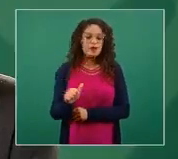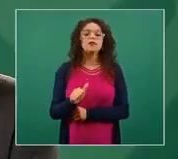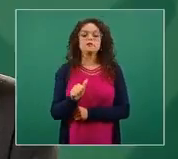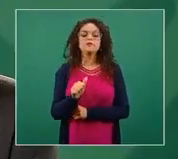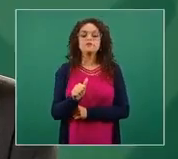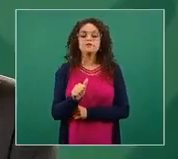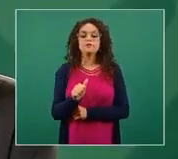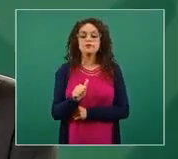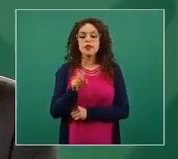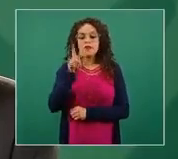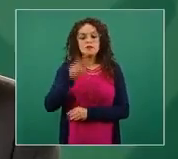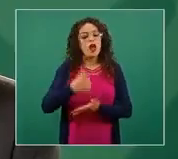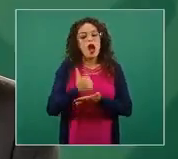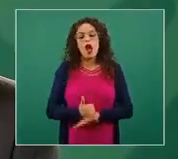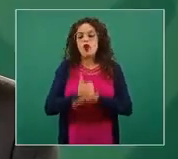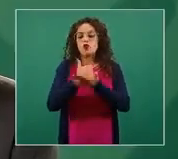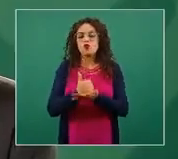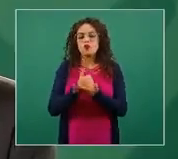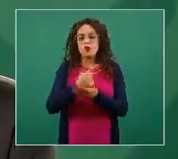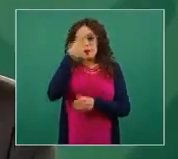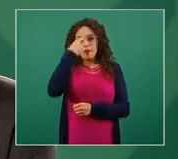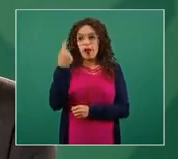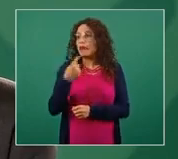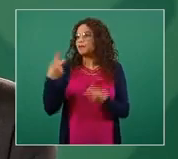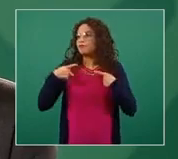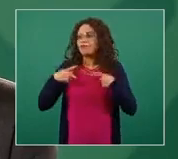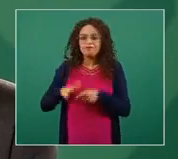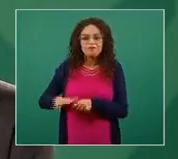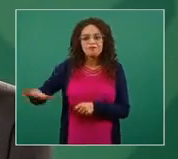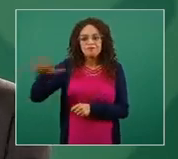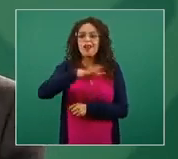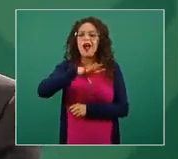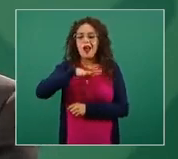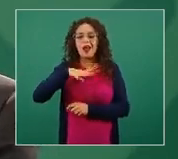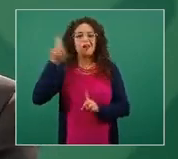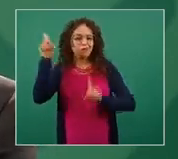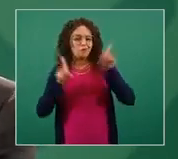ayuda seguramente a canalizar la inquietud que cualquier persona pudiera tener al respecto.